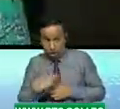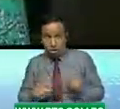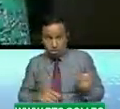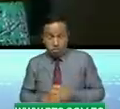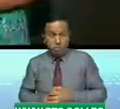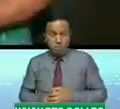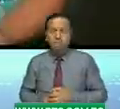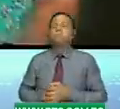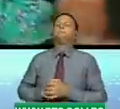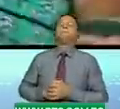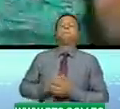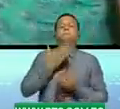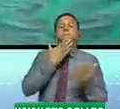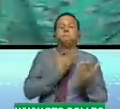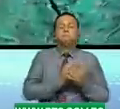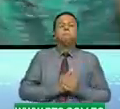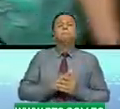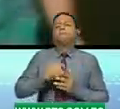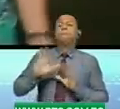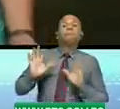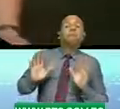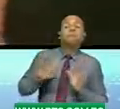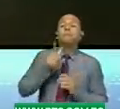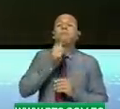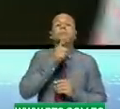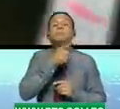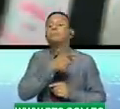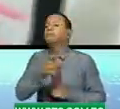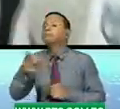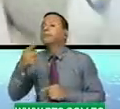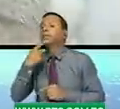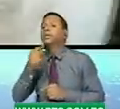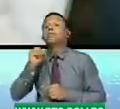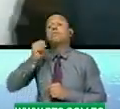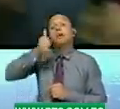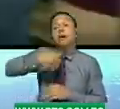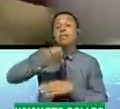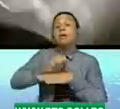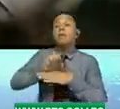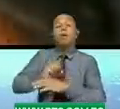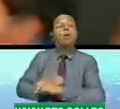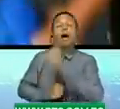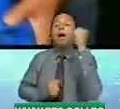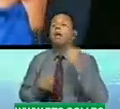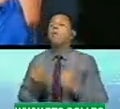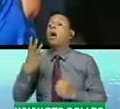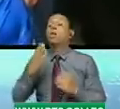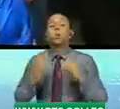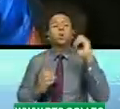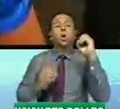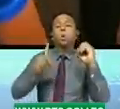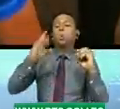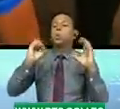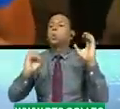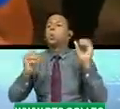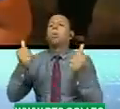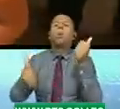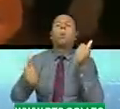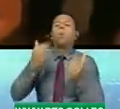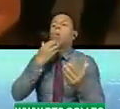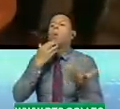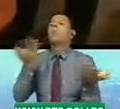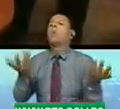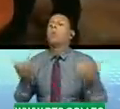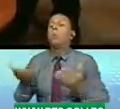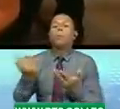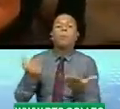Muchísimas gracias. Por acá, ¿quién se atreve a darnos un pronóstico? ¿Cuánto gana Ecuador? ¿Cuánto gana Ecuador mañana? ¿Ah? ¿Cuánto gana Ecuador mañana?